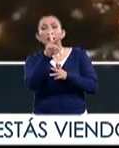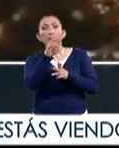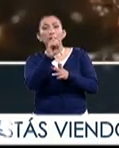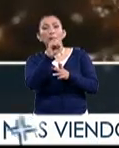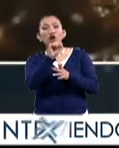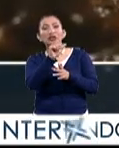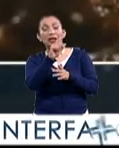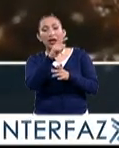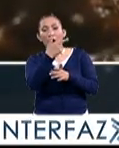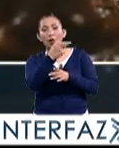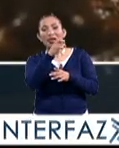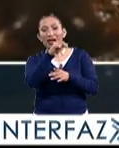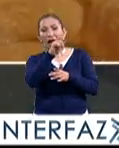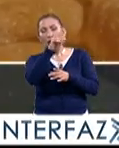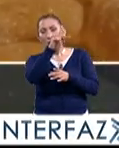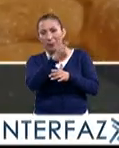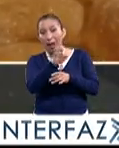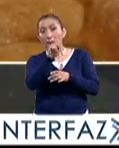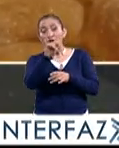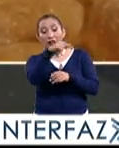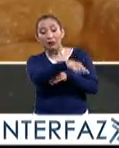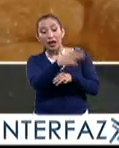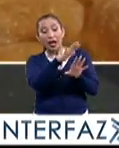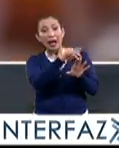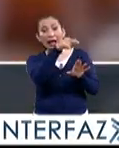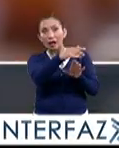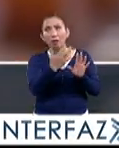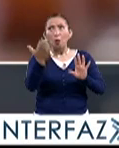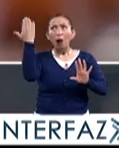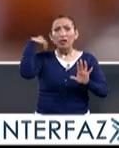sea, José Guadalupe Posada, no hay mayores